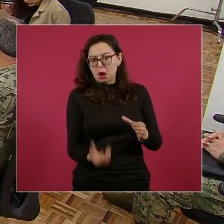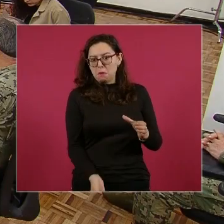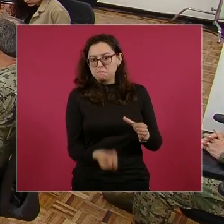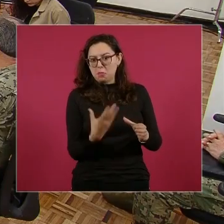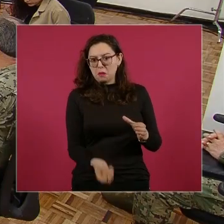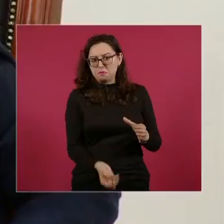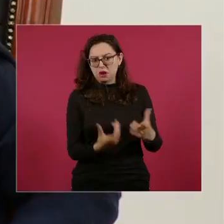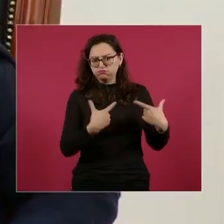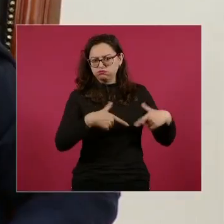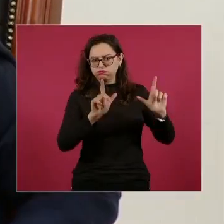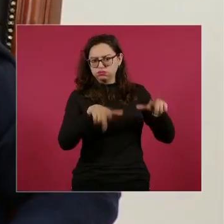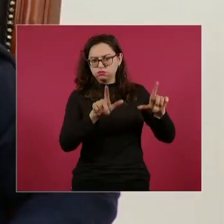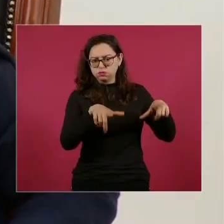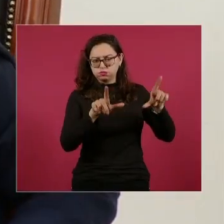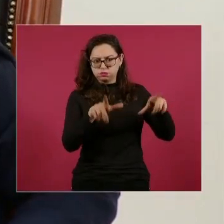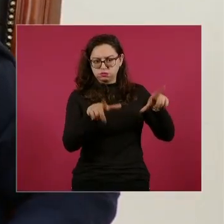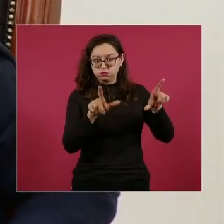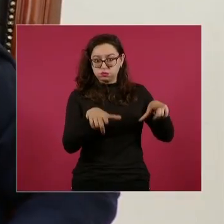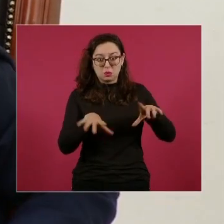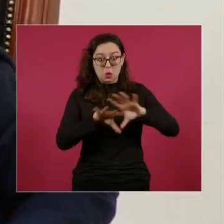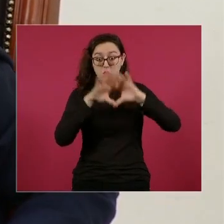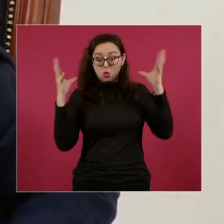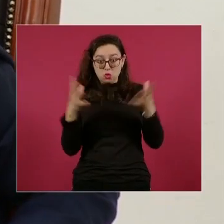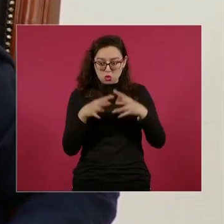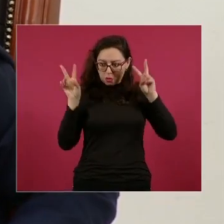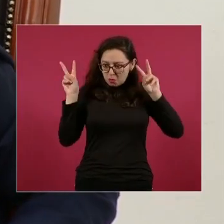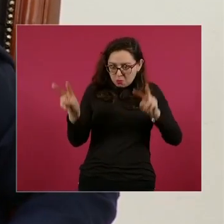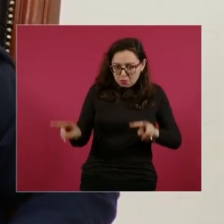electrónica para que se vea en todo el mundo.